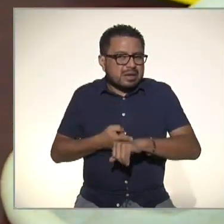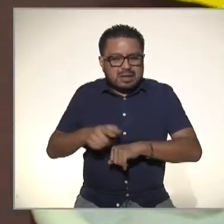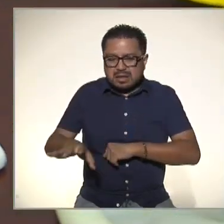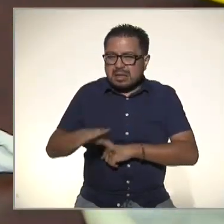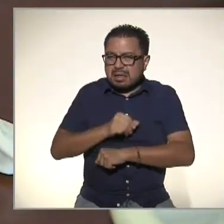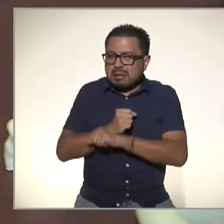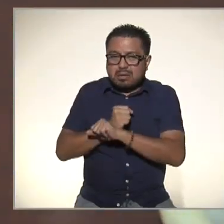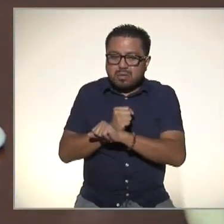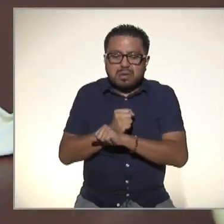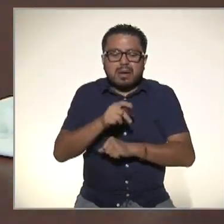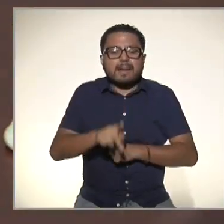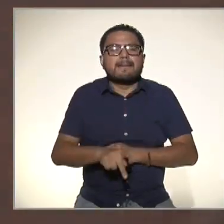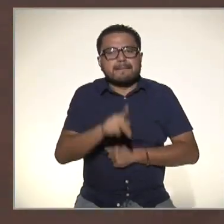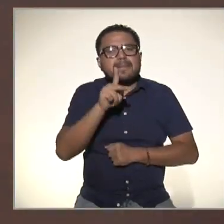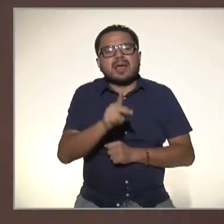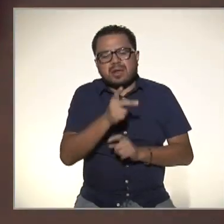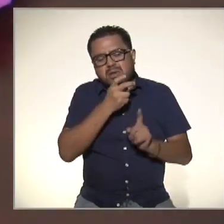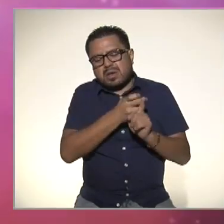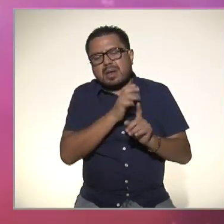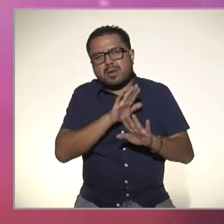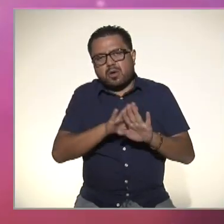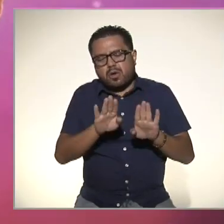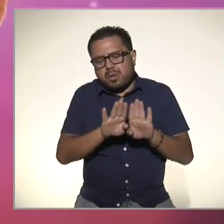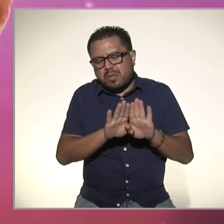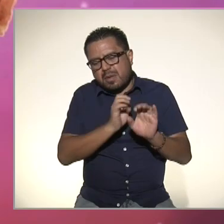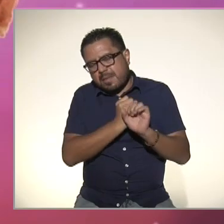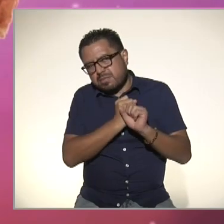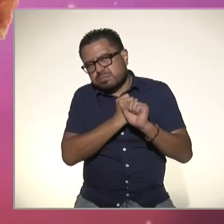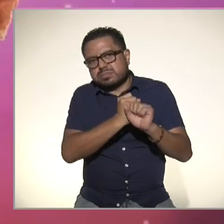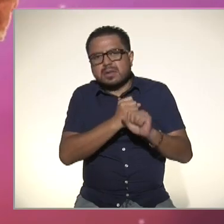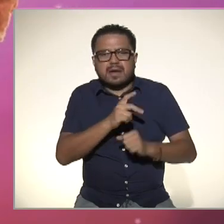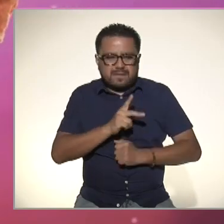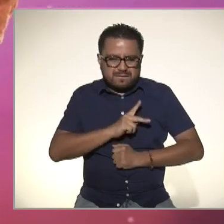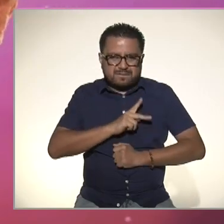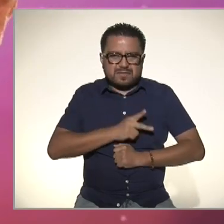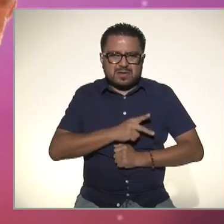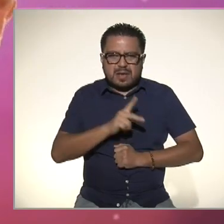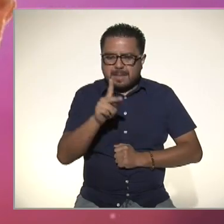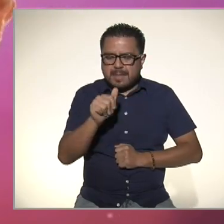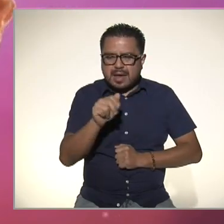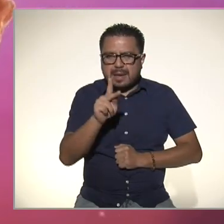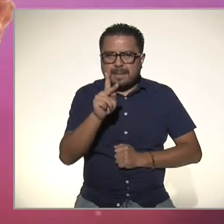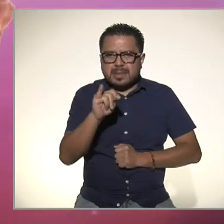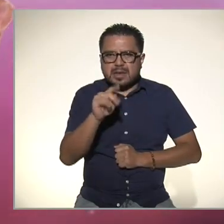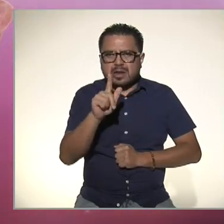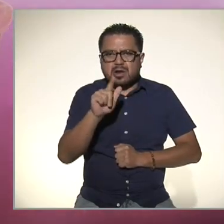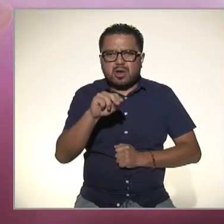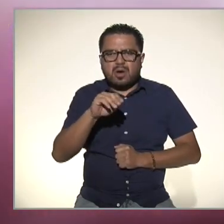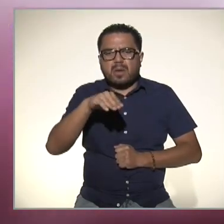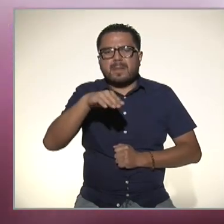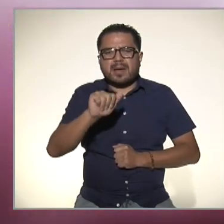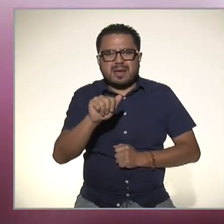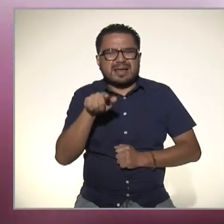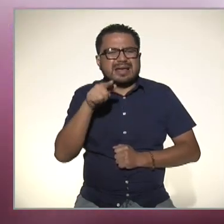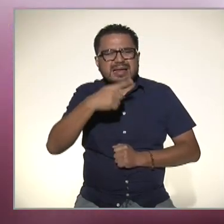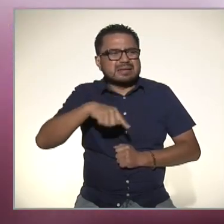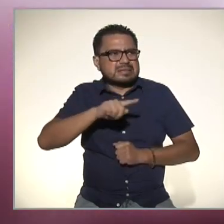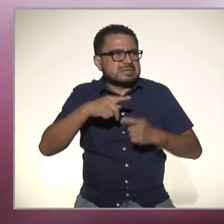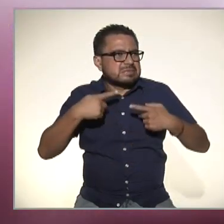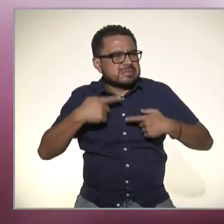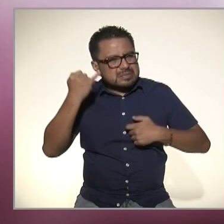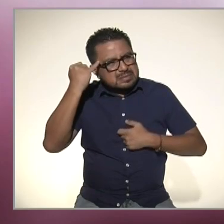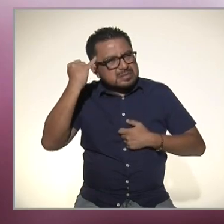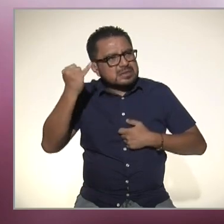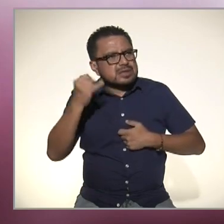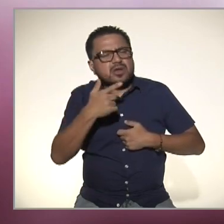transmisión sexual, pero es un mecanismo de protección. Entonces, el virus de papiloma humano, muchas veces la gente tiene esa idea de que el hombre